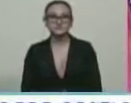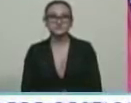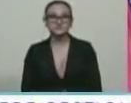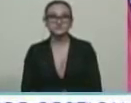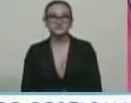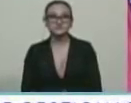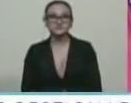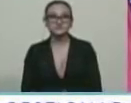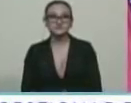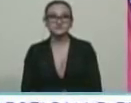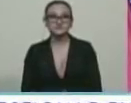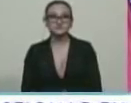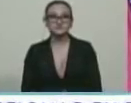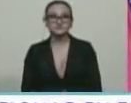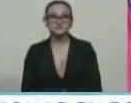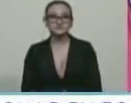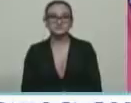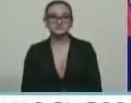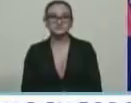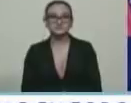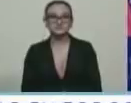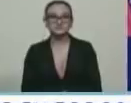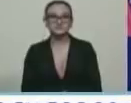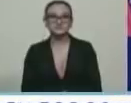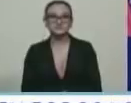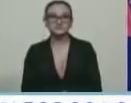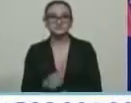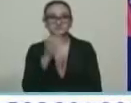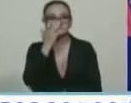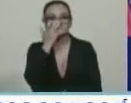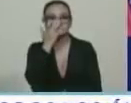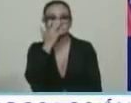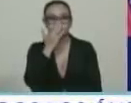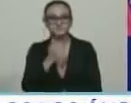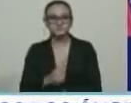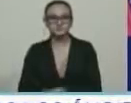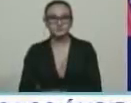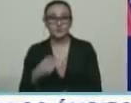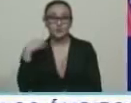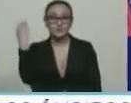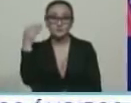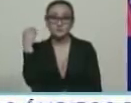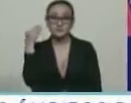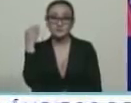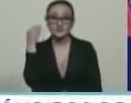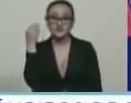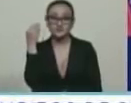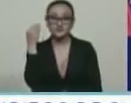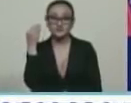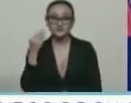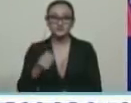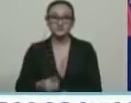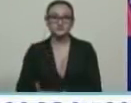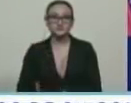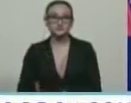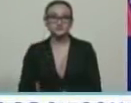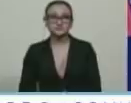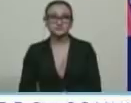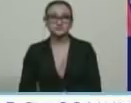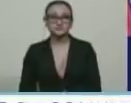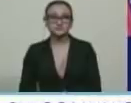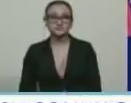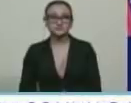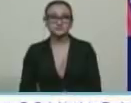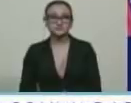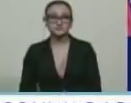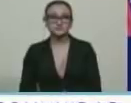Türkiye ile Venezuela arasındaki ekonomik ve ticari ilişkilerin geliştirilmesine katkı